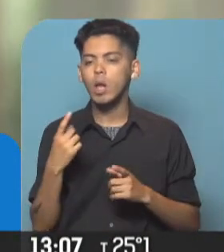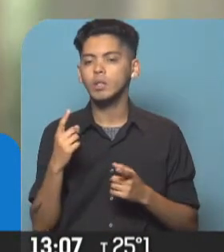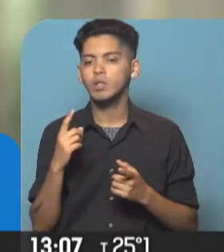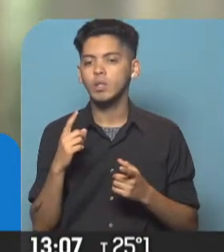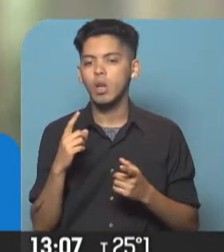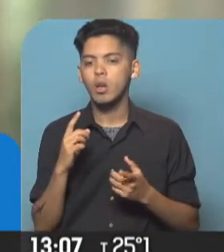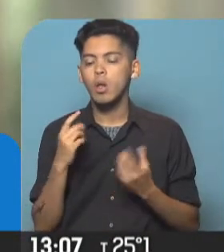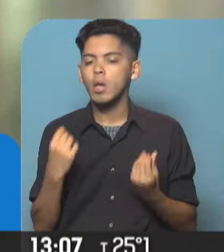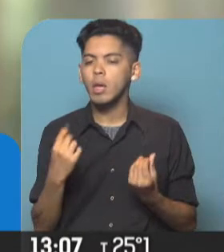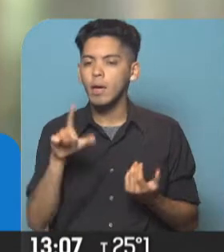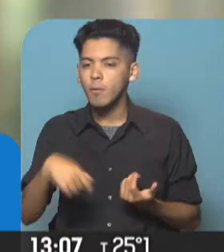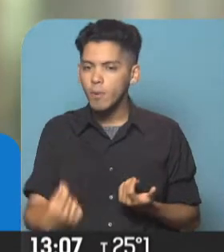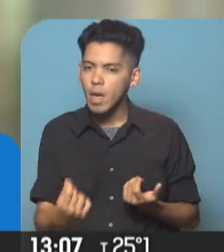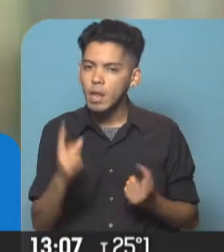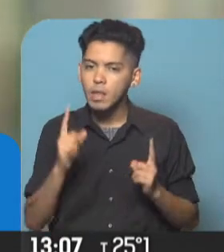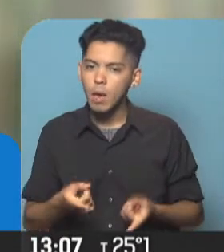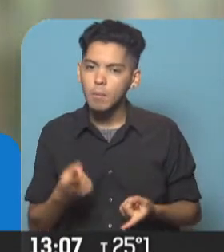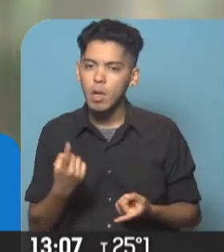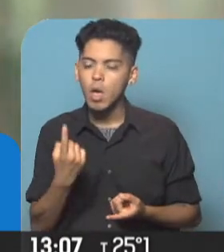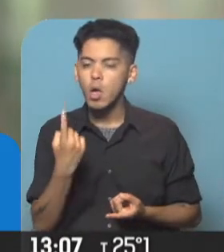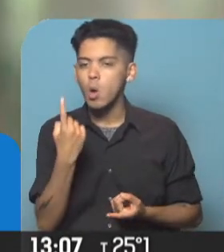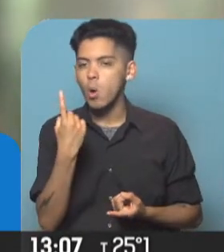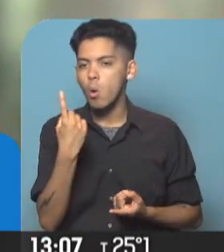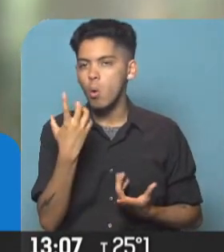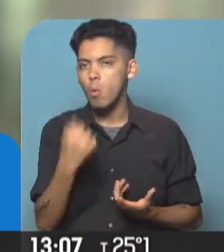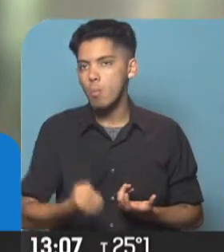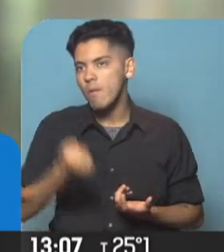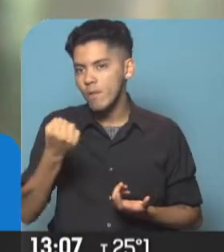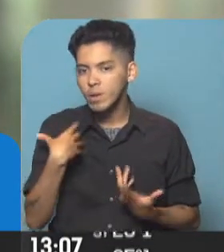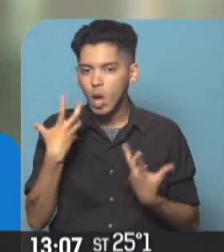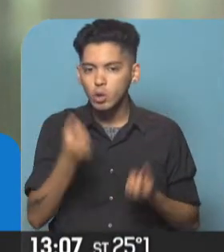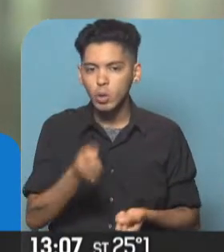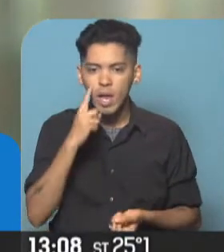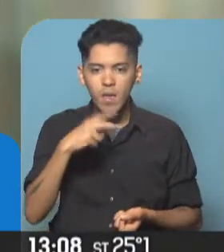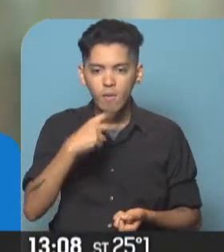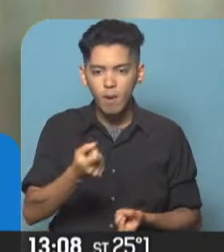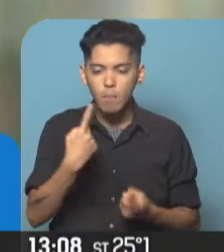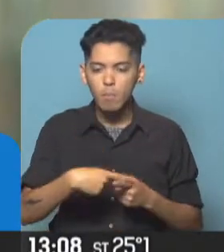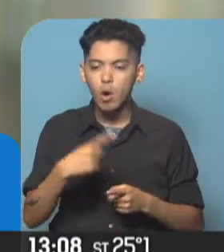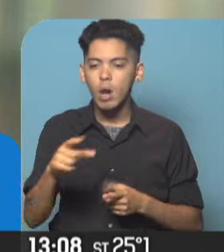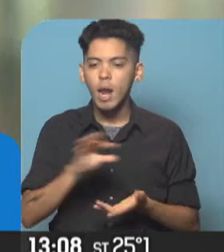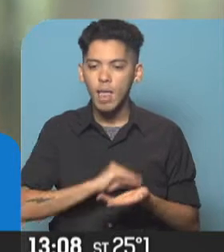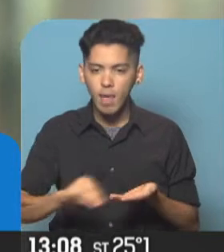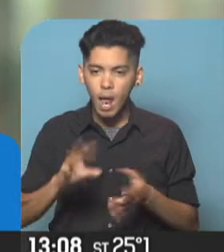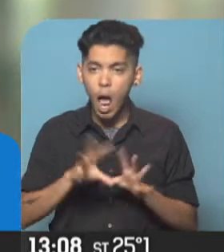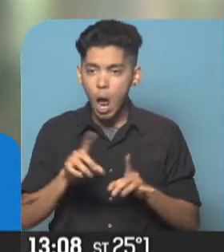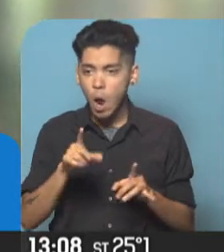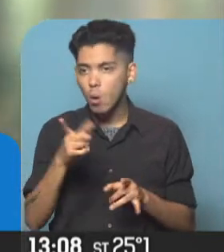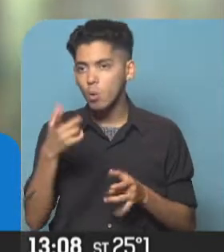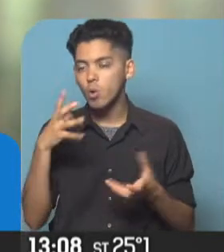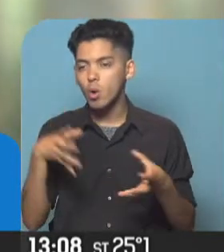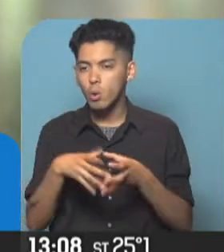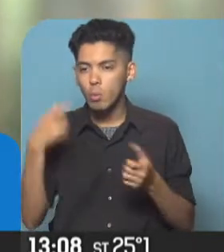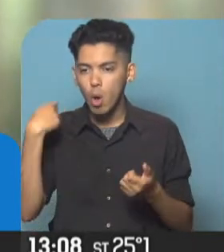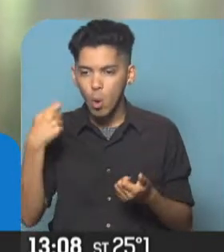que también implica un beneficio, una devolución del IVA a través de las tarjetas a ciertos sectores de